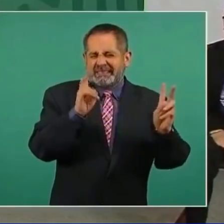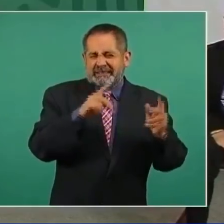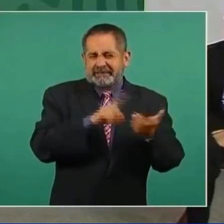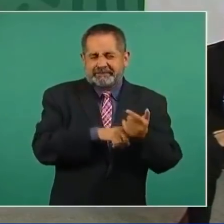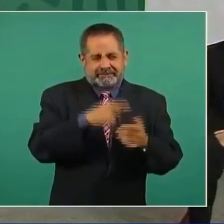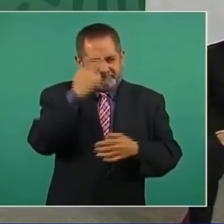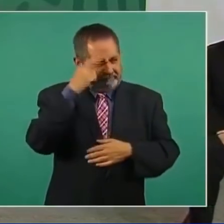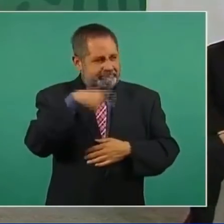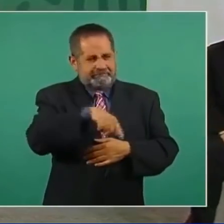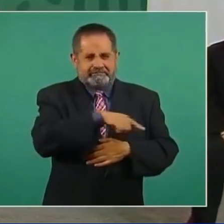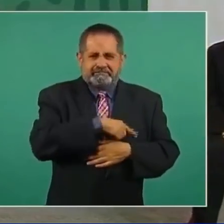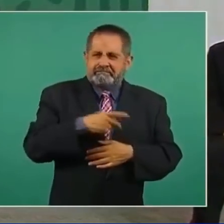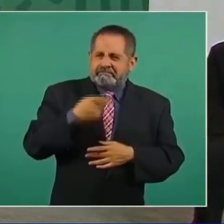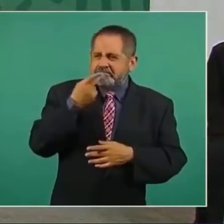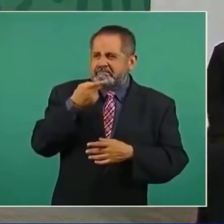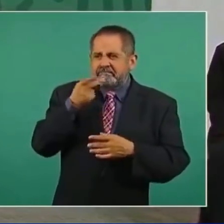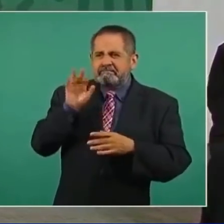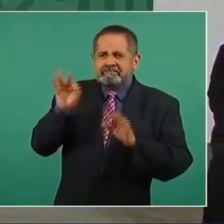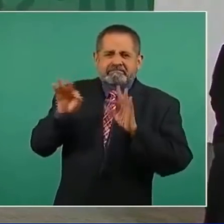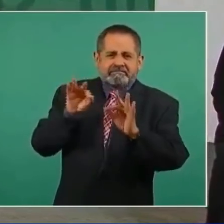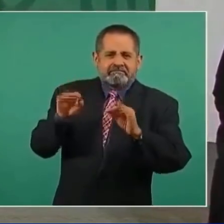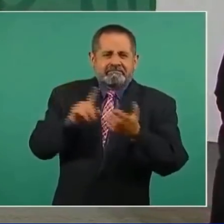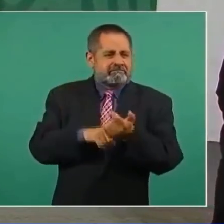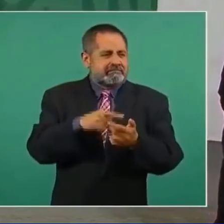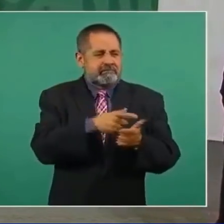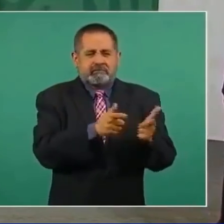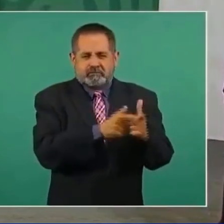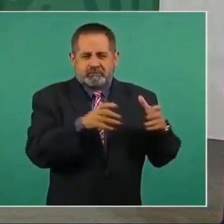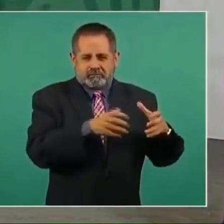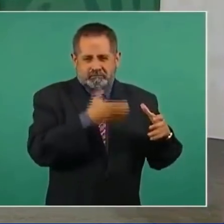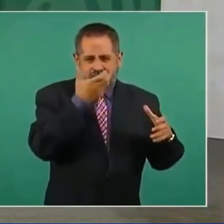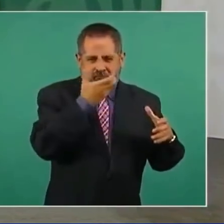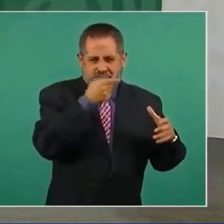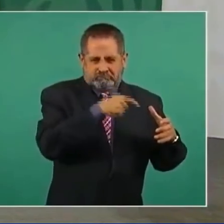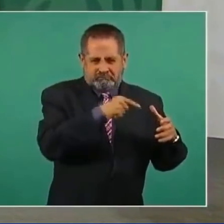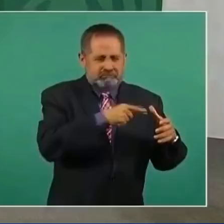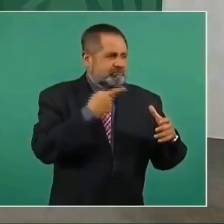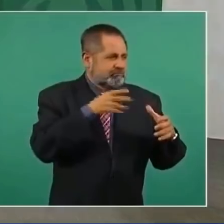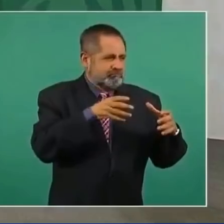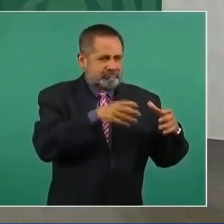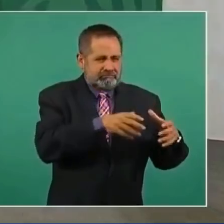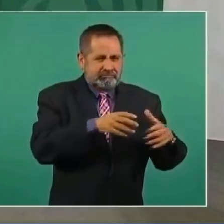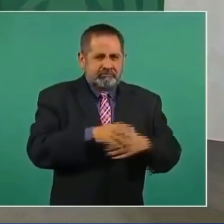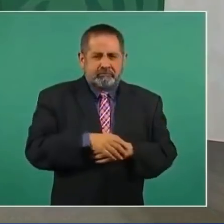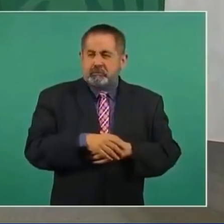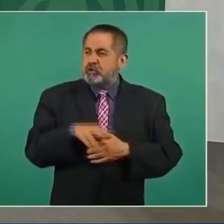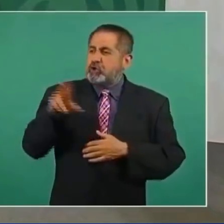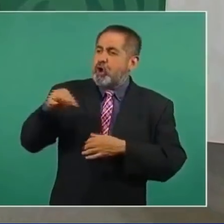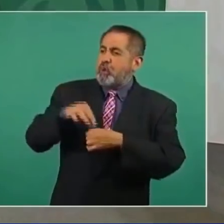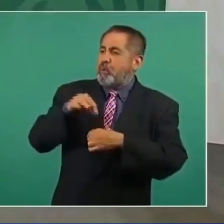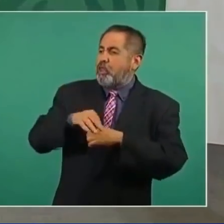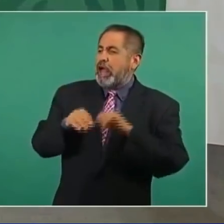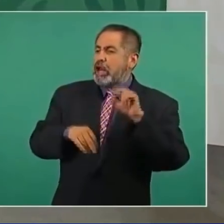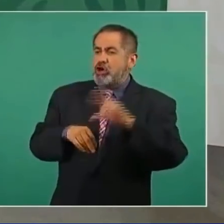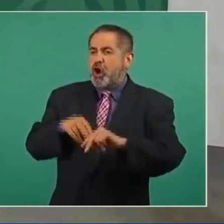hablaban los del Partido Conservador, de que no votaran